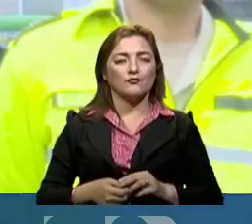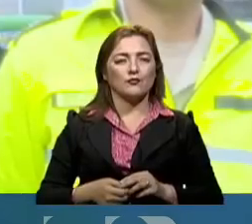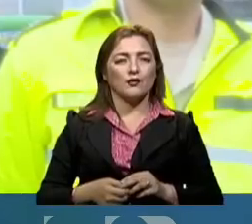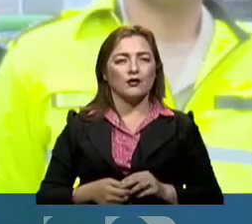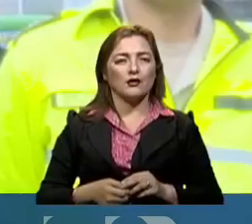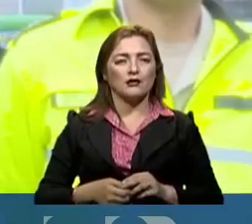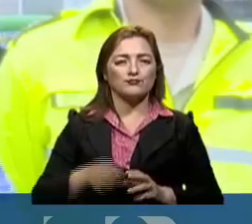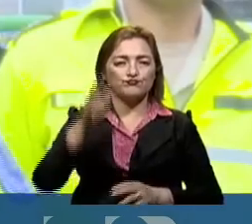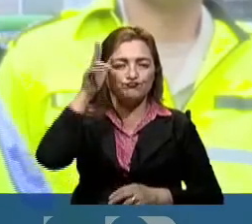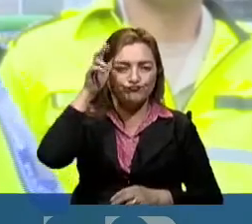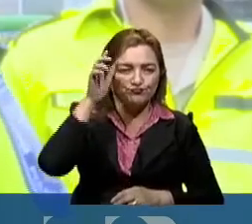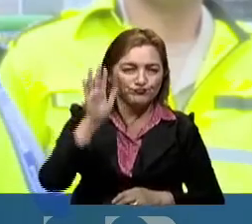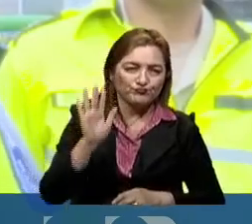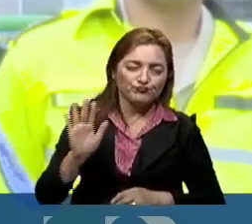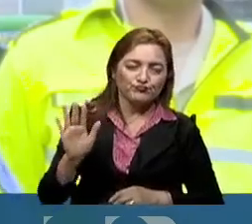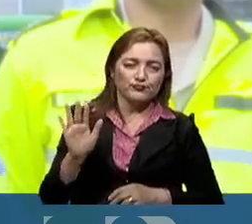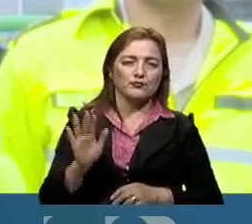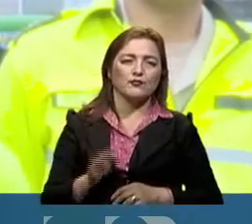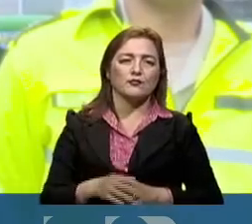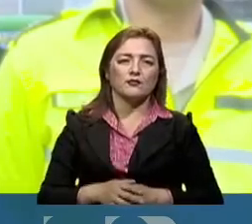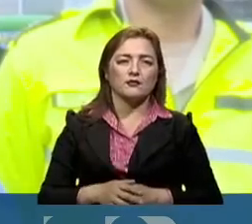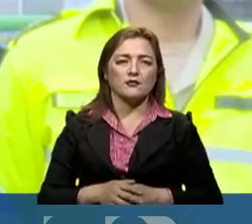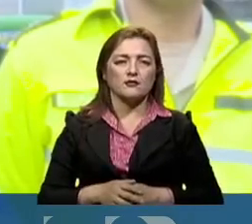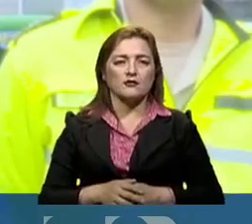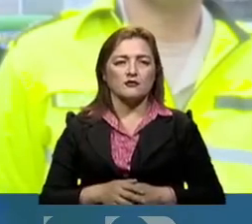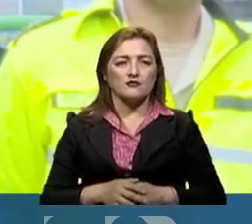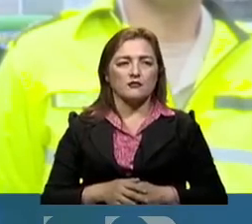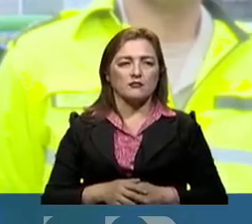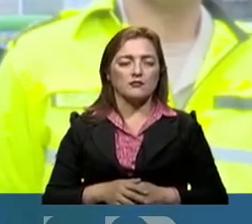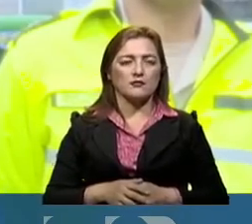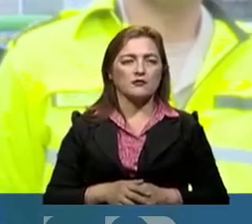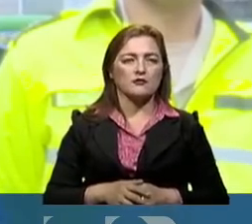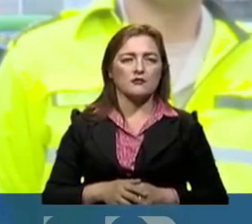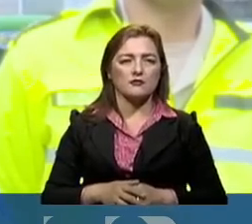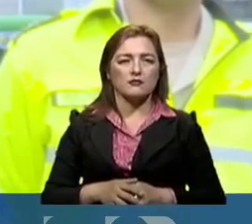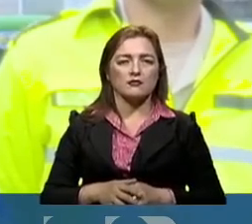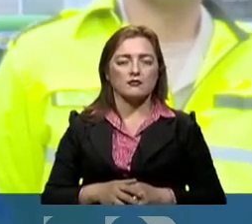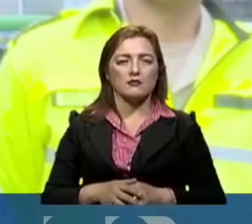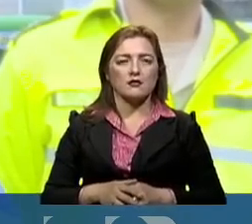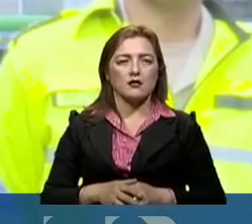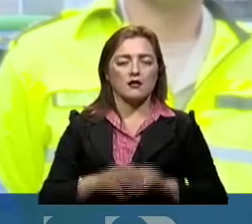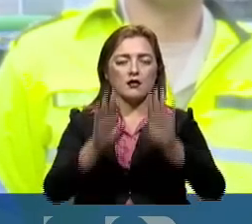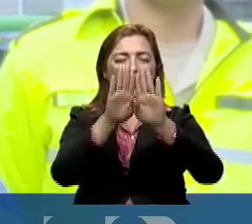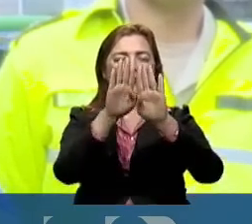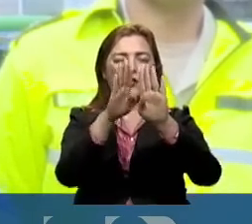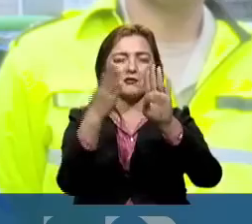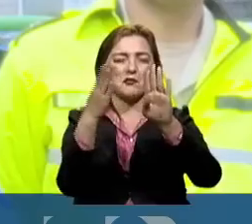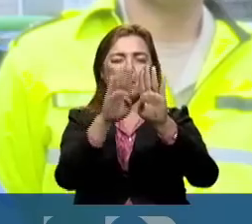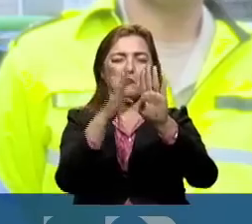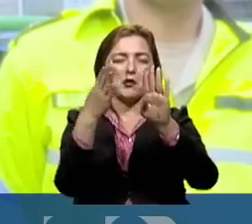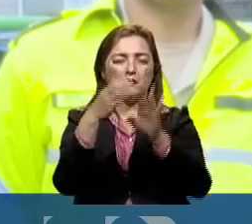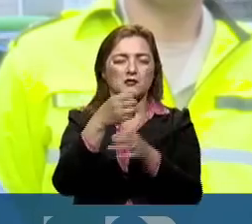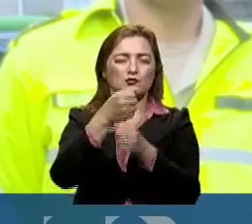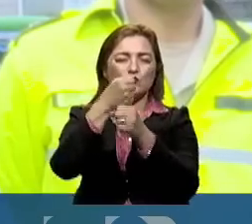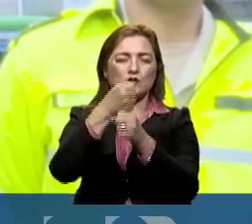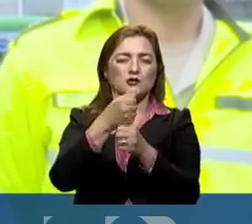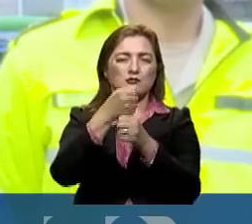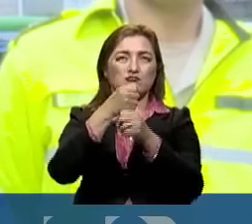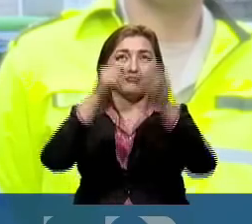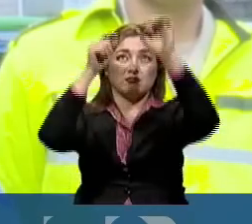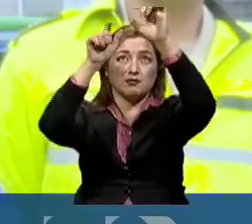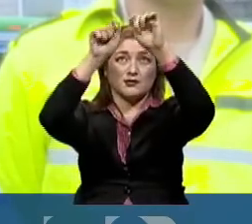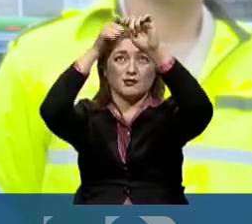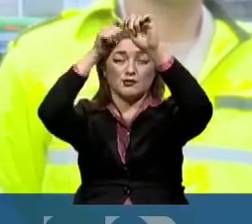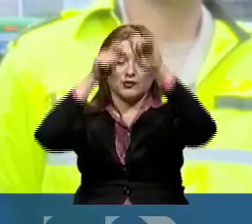La hipótesis que nosotros tenemos es, como ustedes pueden ver, es una puerta de vidrio, el cual tiene una seguridad tanto en la parte